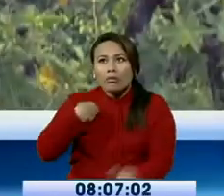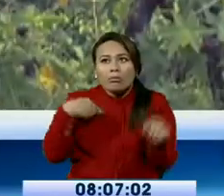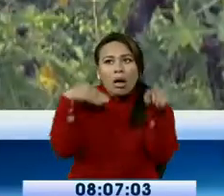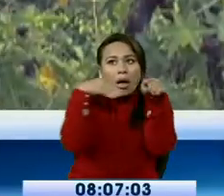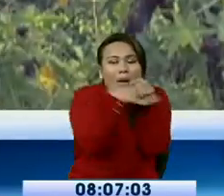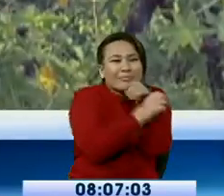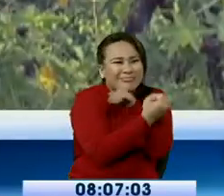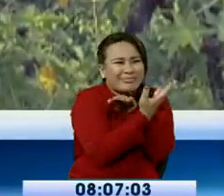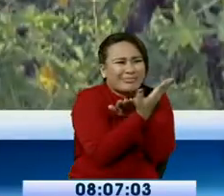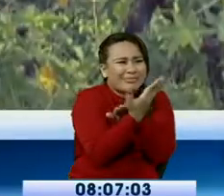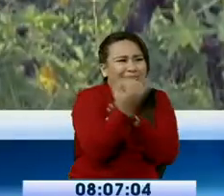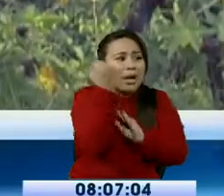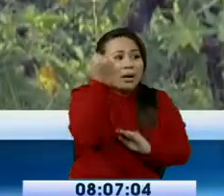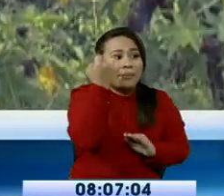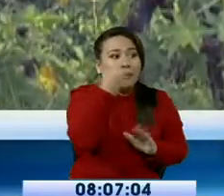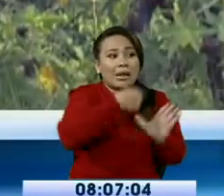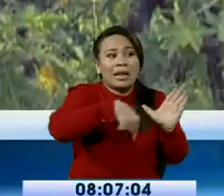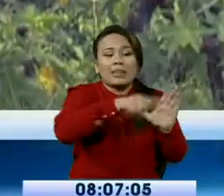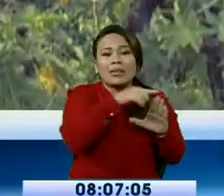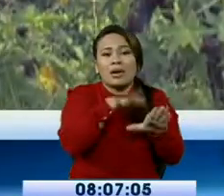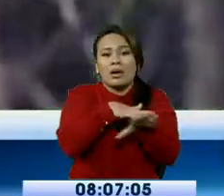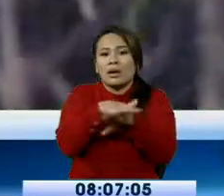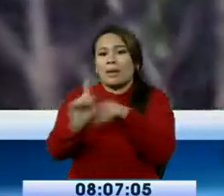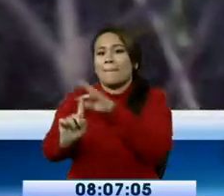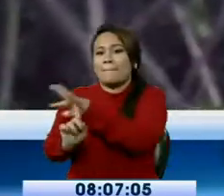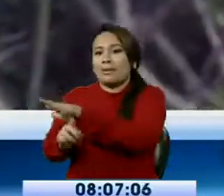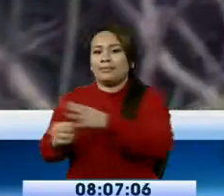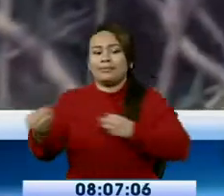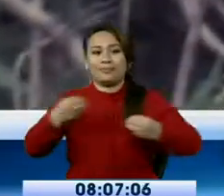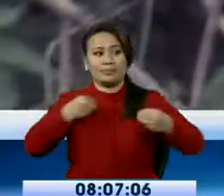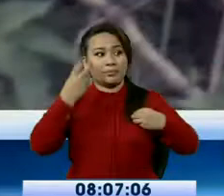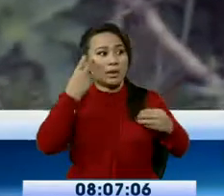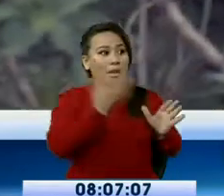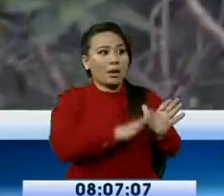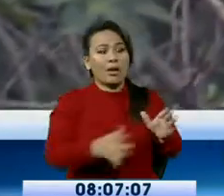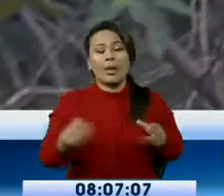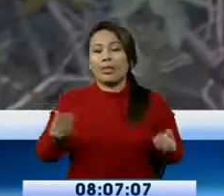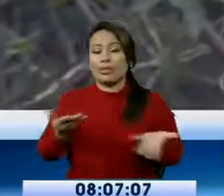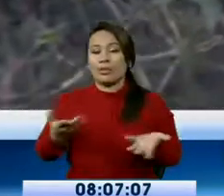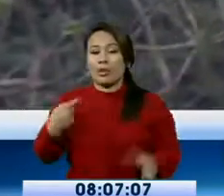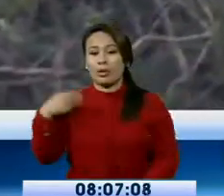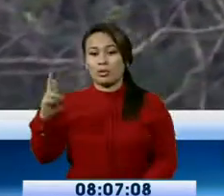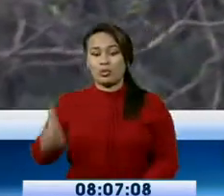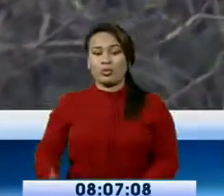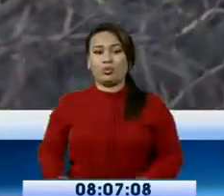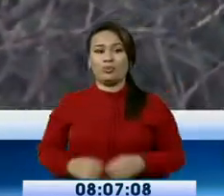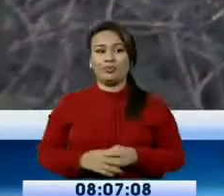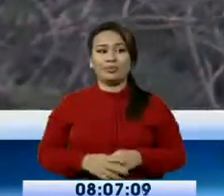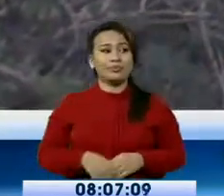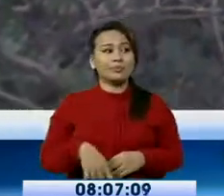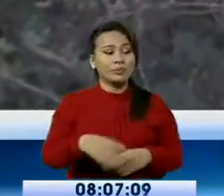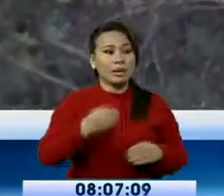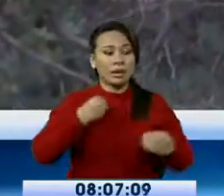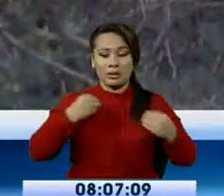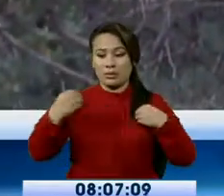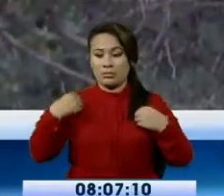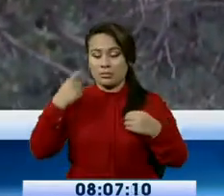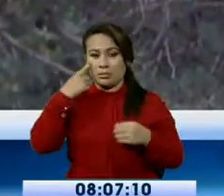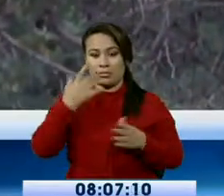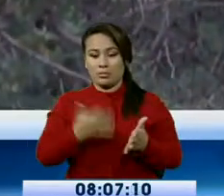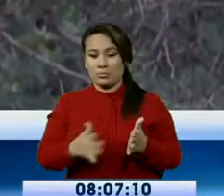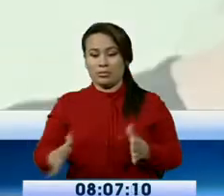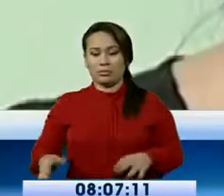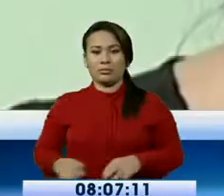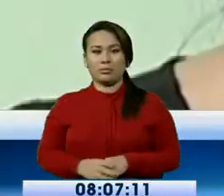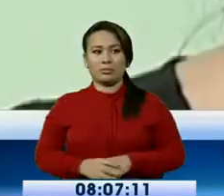medio de los matorrales por el Machangara, el Parque Chimbía, quebradas y parques del sur de Quito, donde supuestamente abusaba de las indefensas